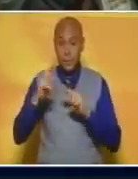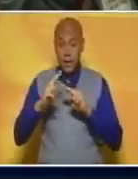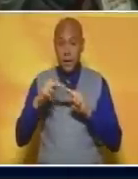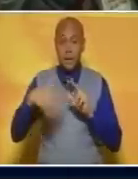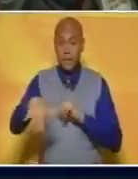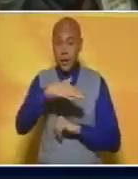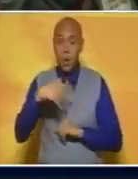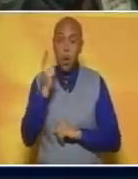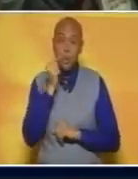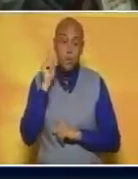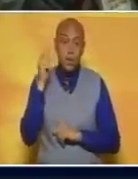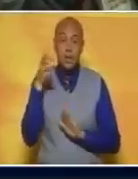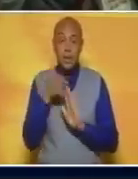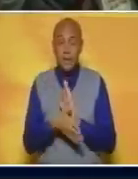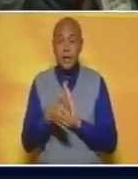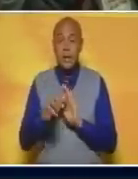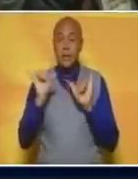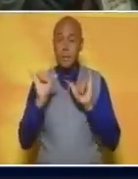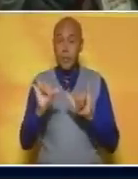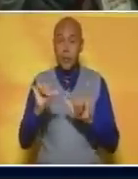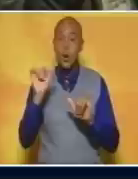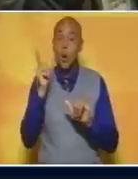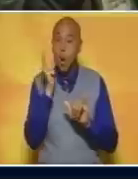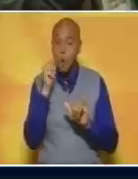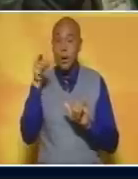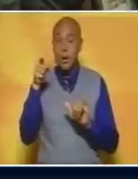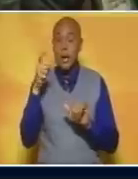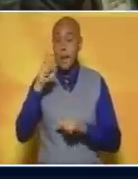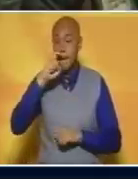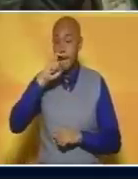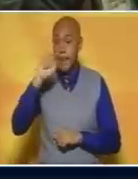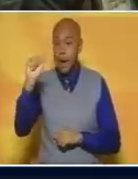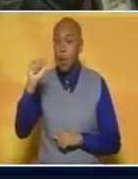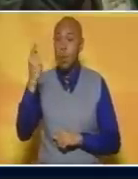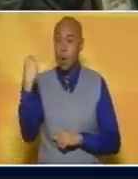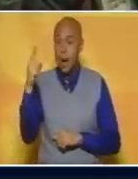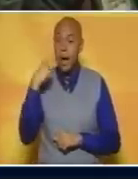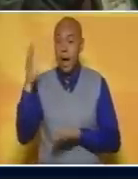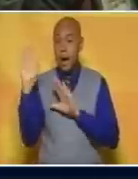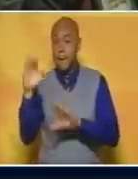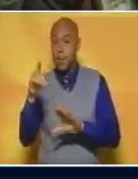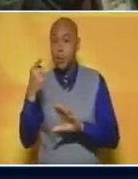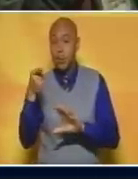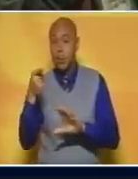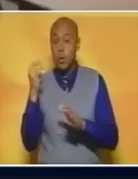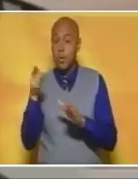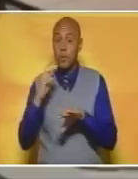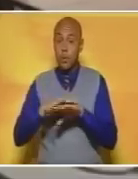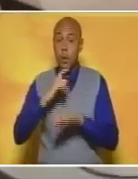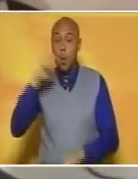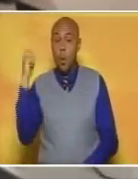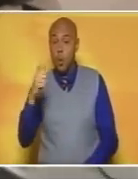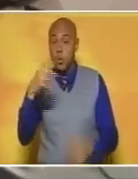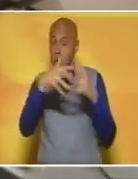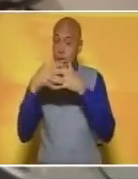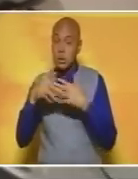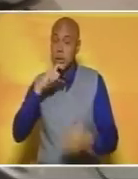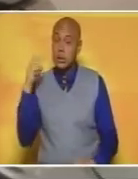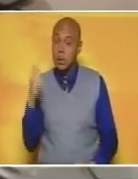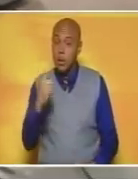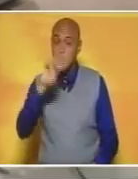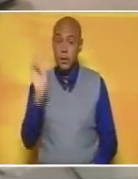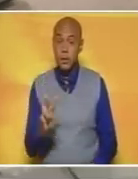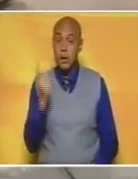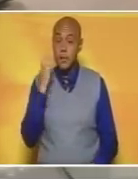a las maniobras políticas que hace nuestro presidente para poder saltar las acciones del bloqueo. Entre tanto, este miércoles